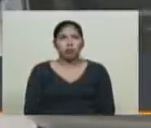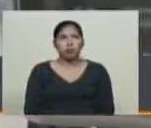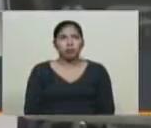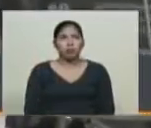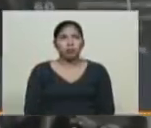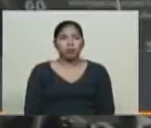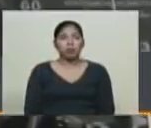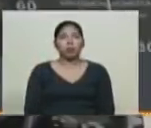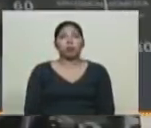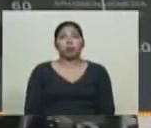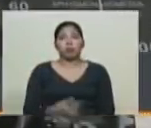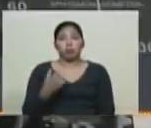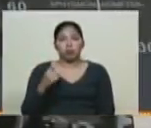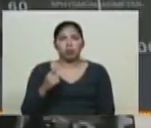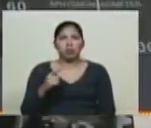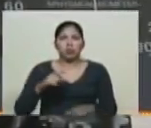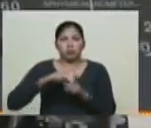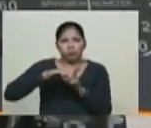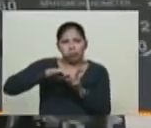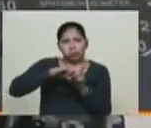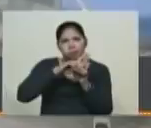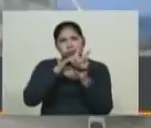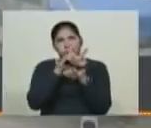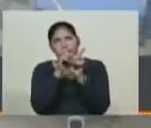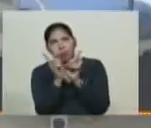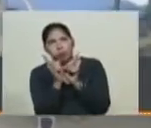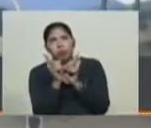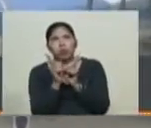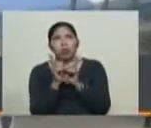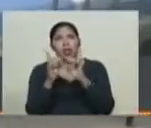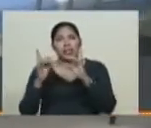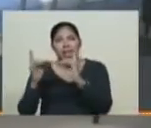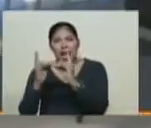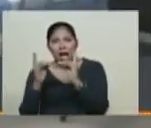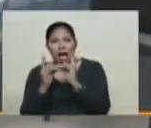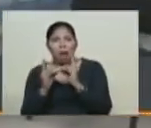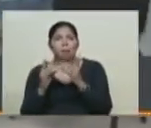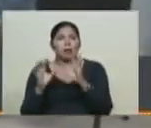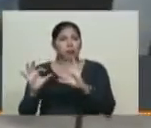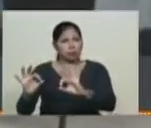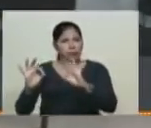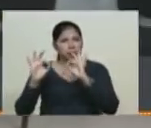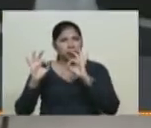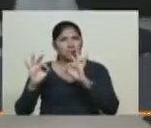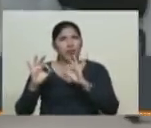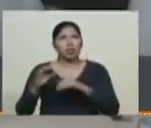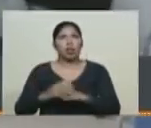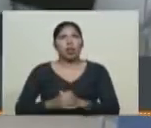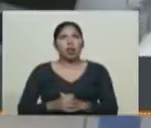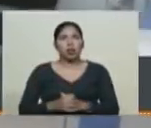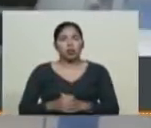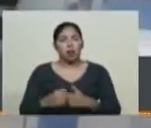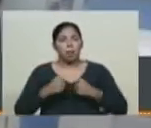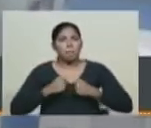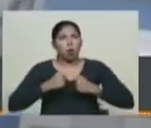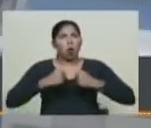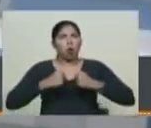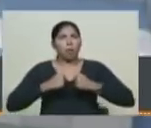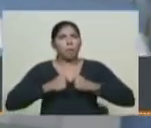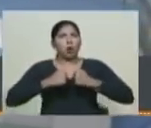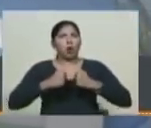aquí monitores multiparámetros, carros de paro, camas clínicas, ventiladores para reanimación,